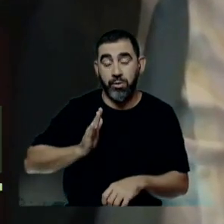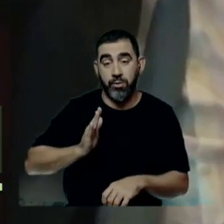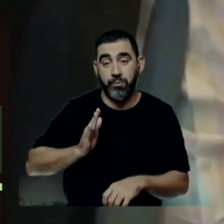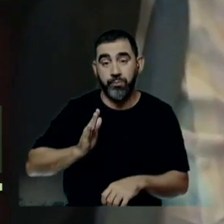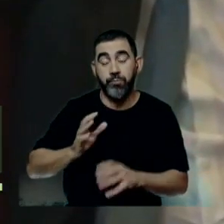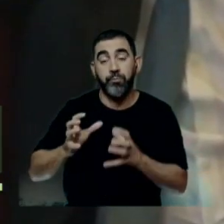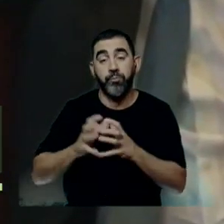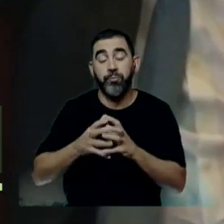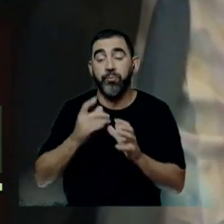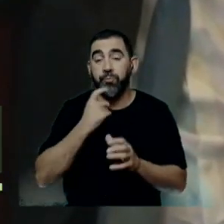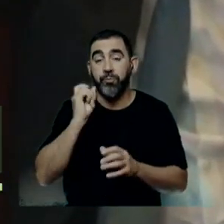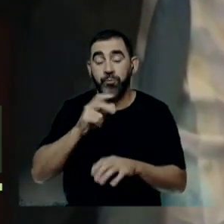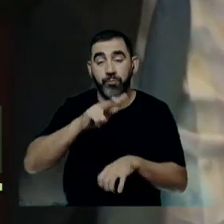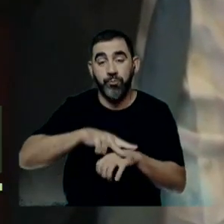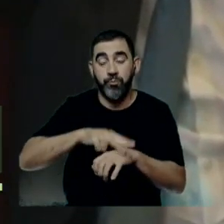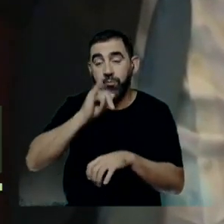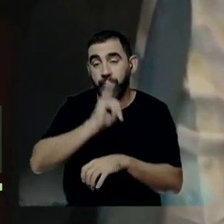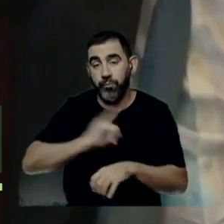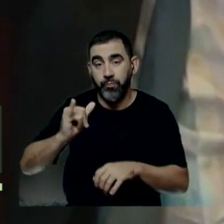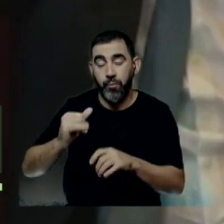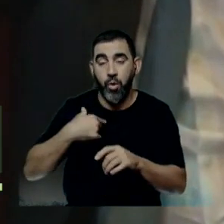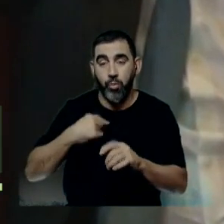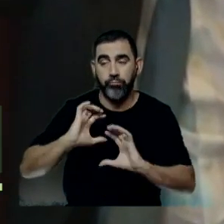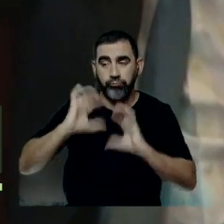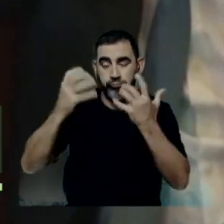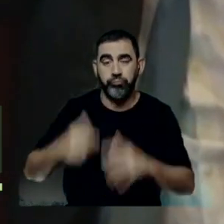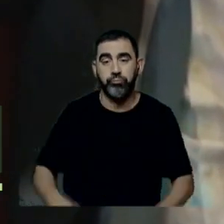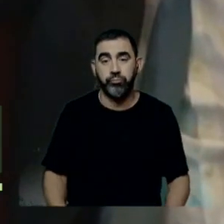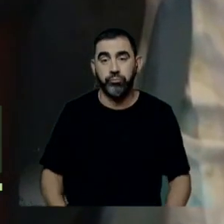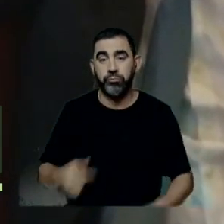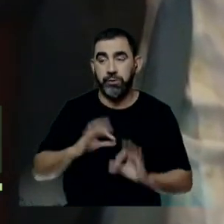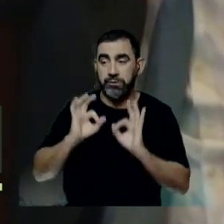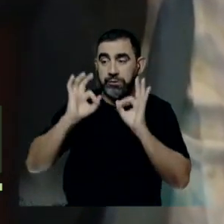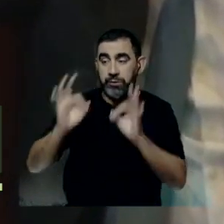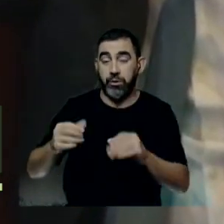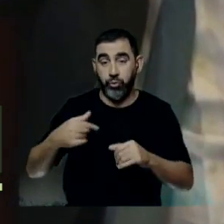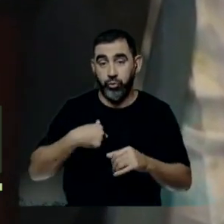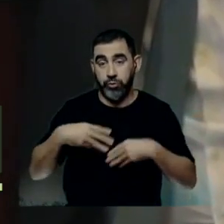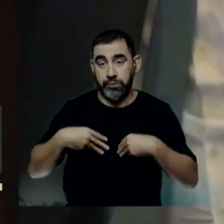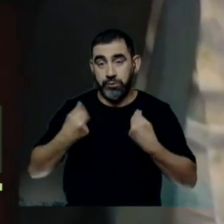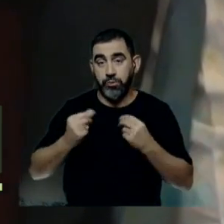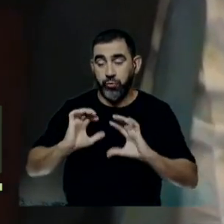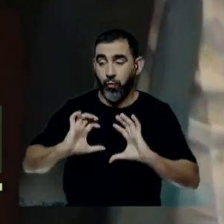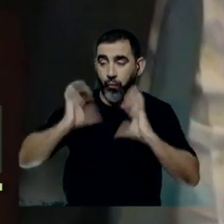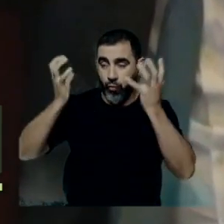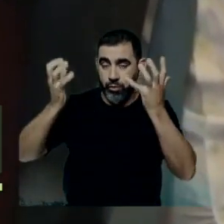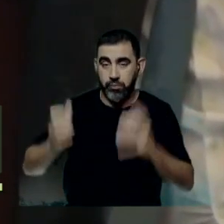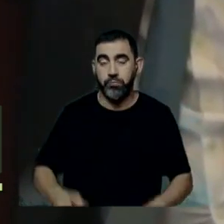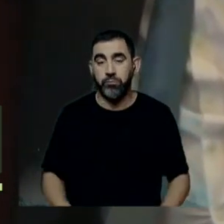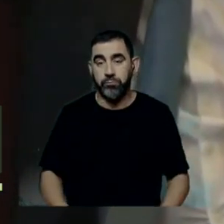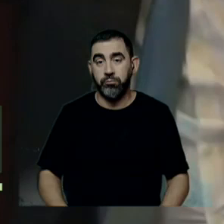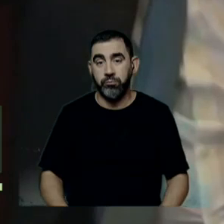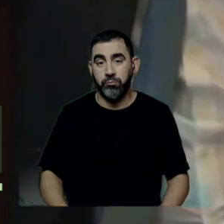oficialista Partido Colorado, denunció que fue agredida. Desde que llegamos, yo por lo menos me he sentido agraviada. Nos